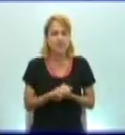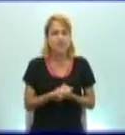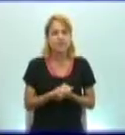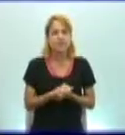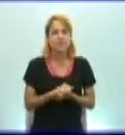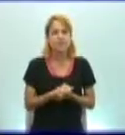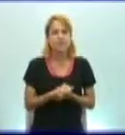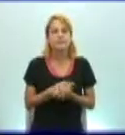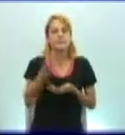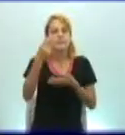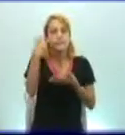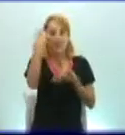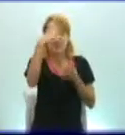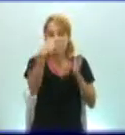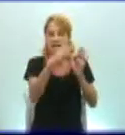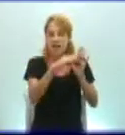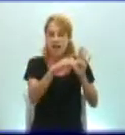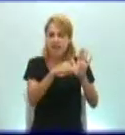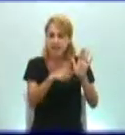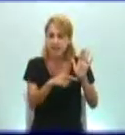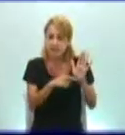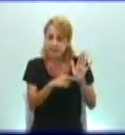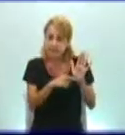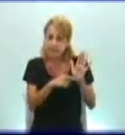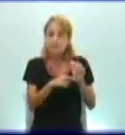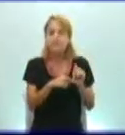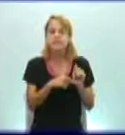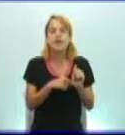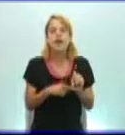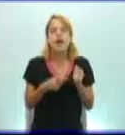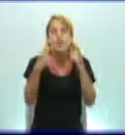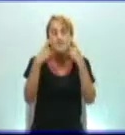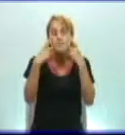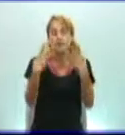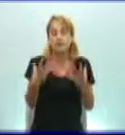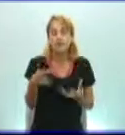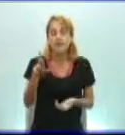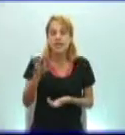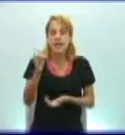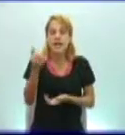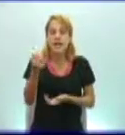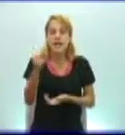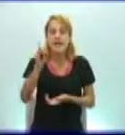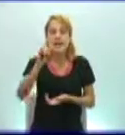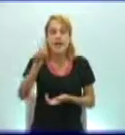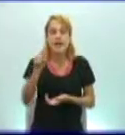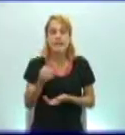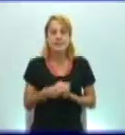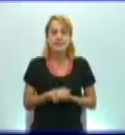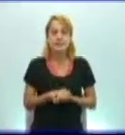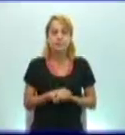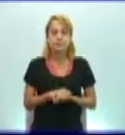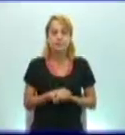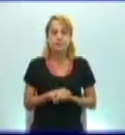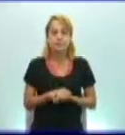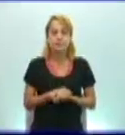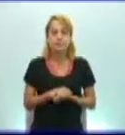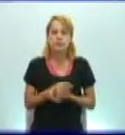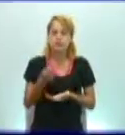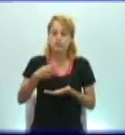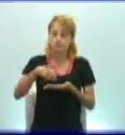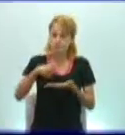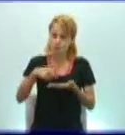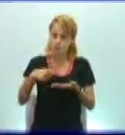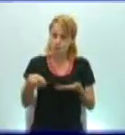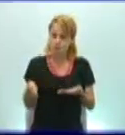plantea, describe las características esenciales de la raíz. Les doy unos minutos para que